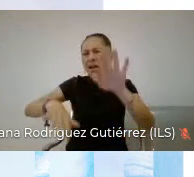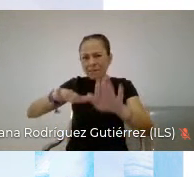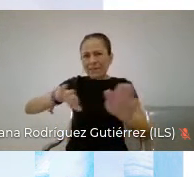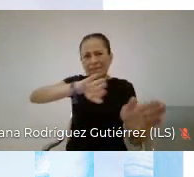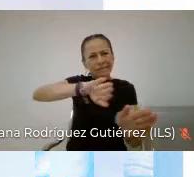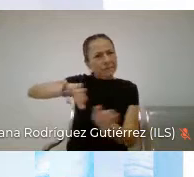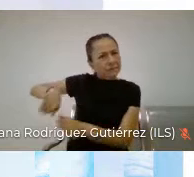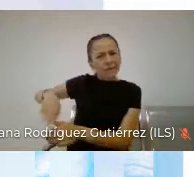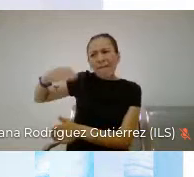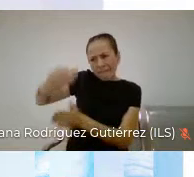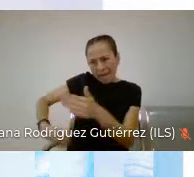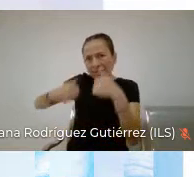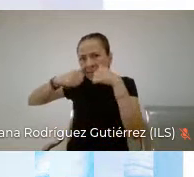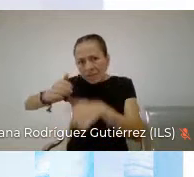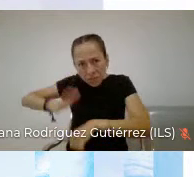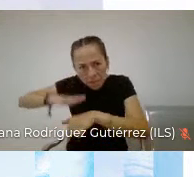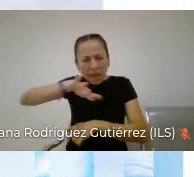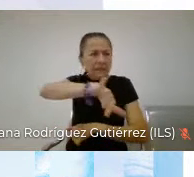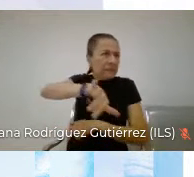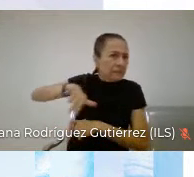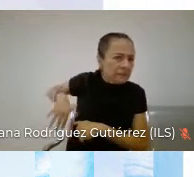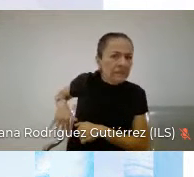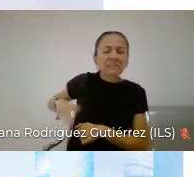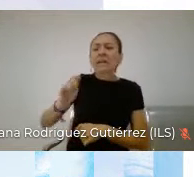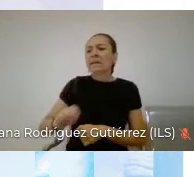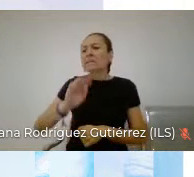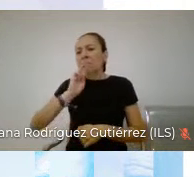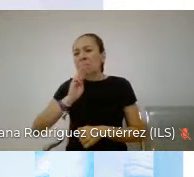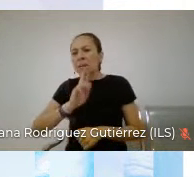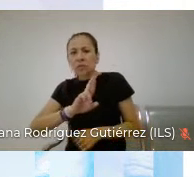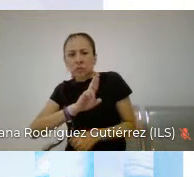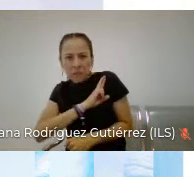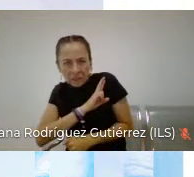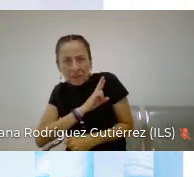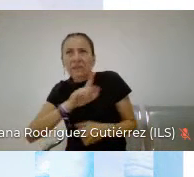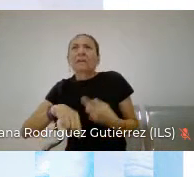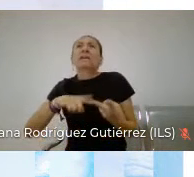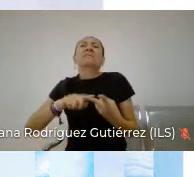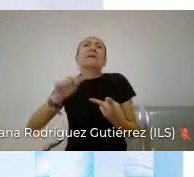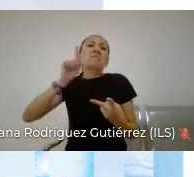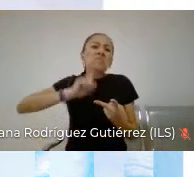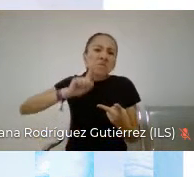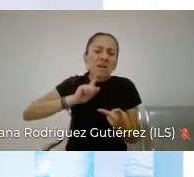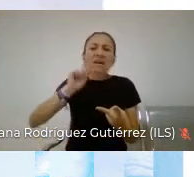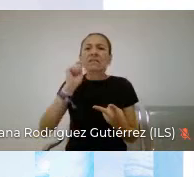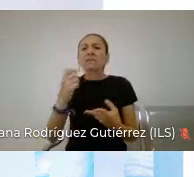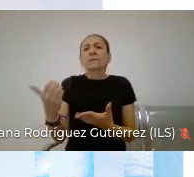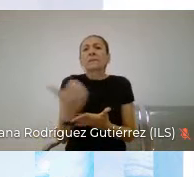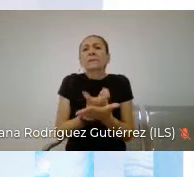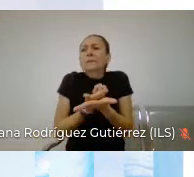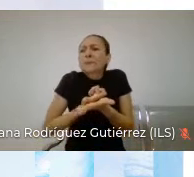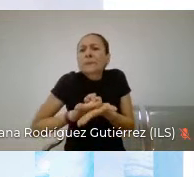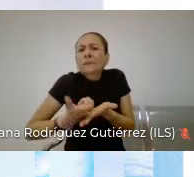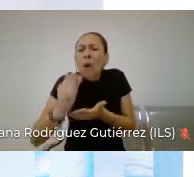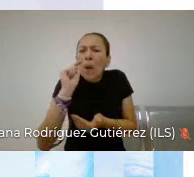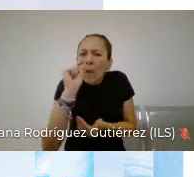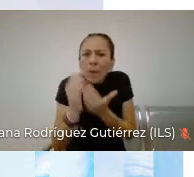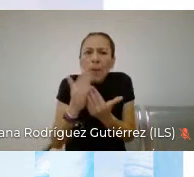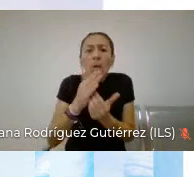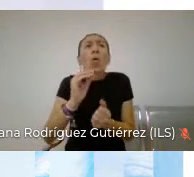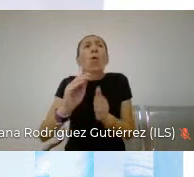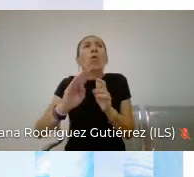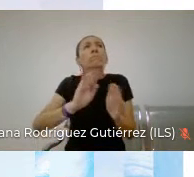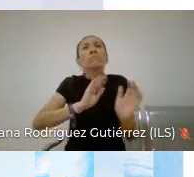mujeres marginadas, ya sean madres solteras o mujeres con ingresos precarios, refugiados,